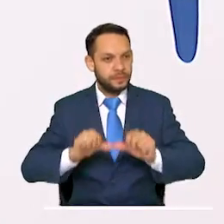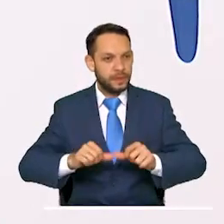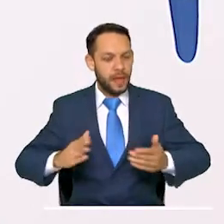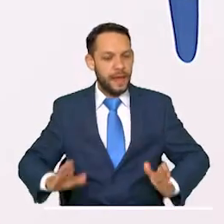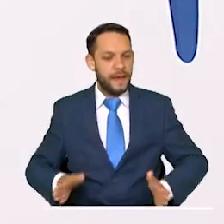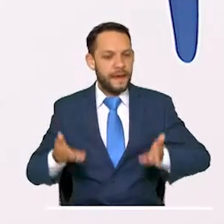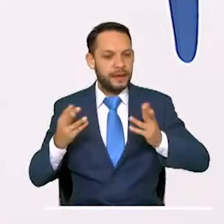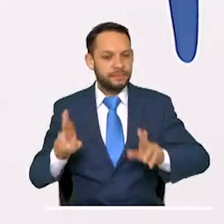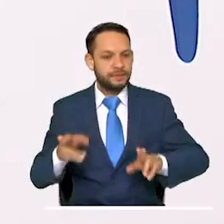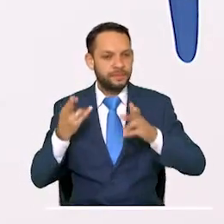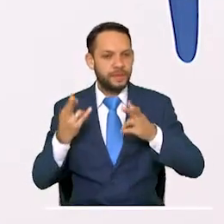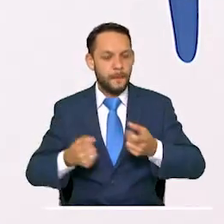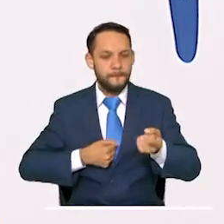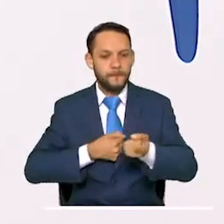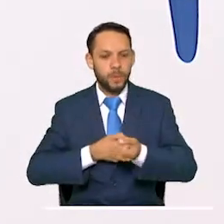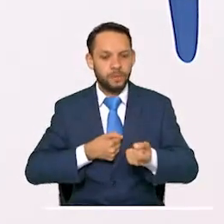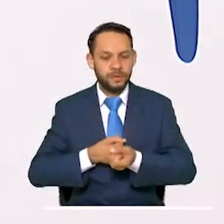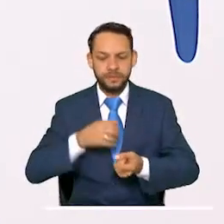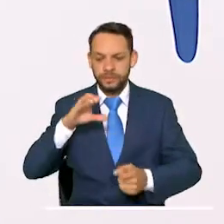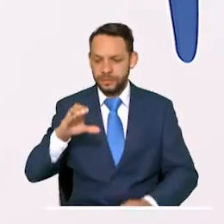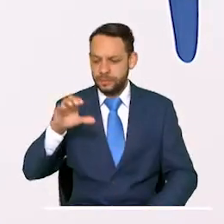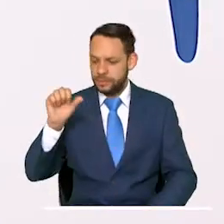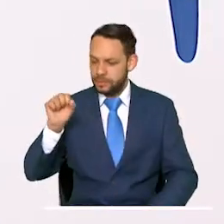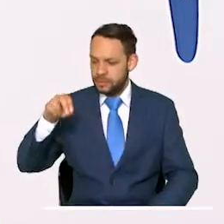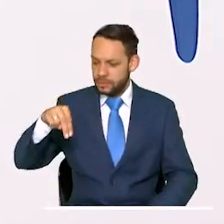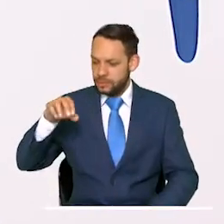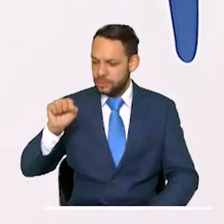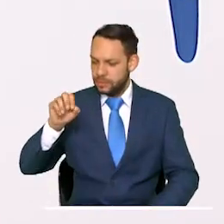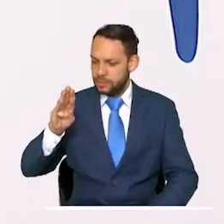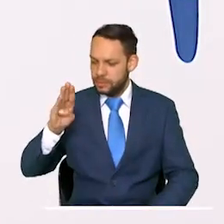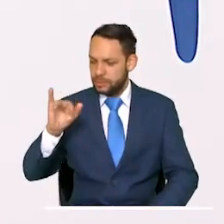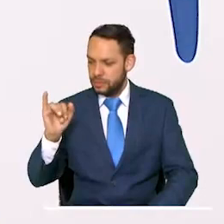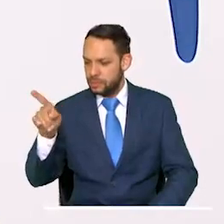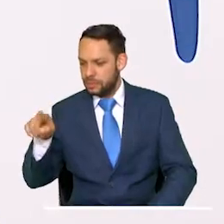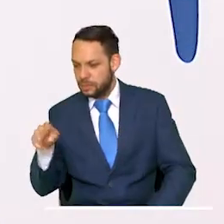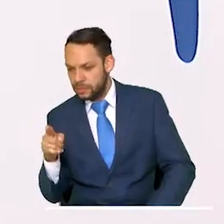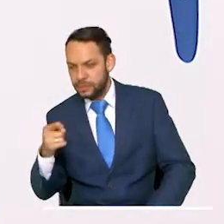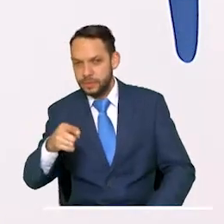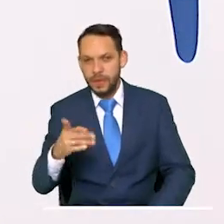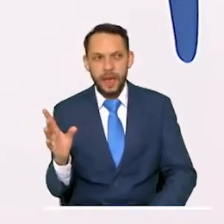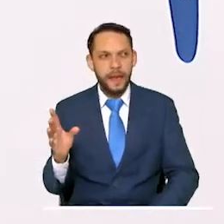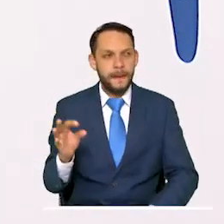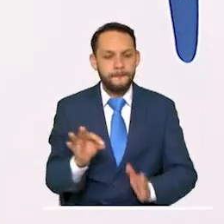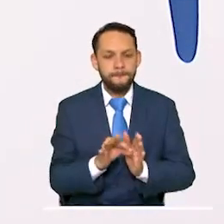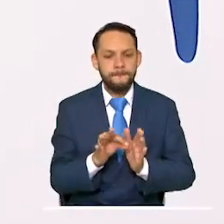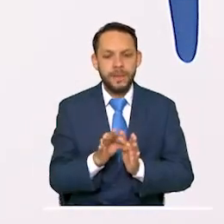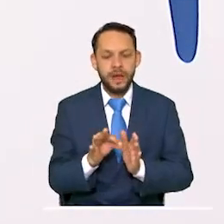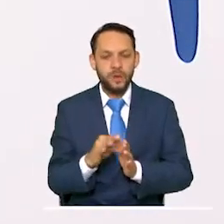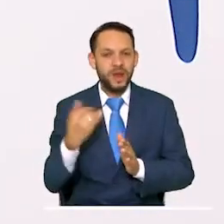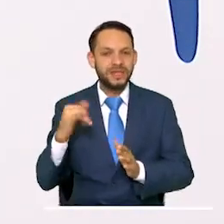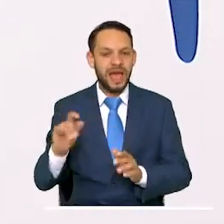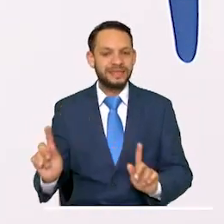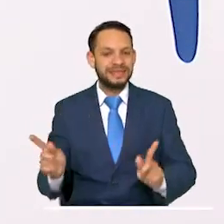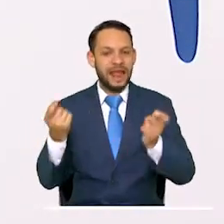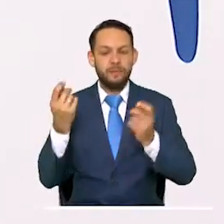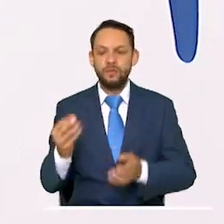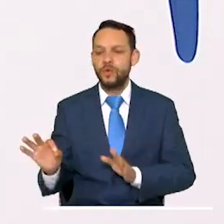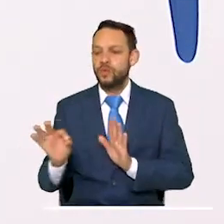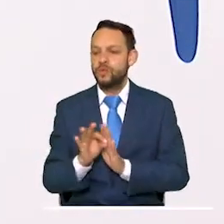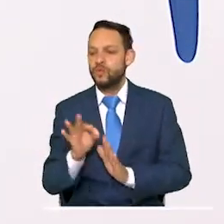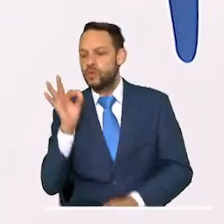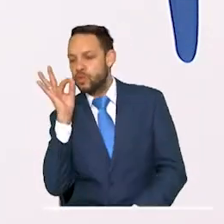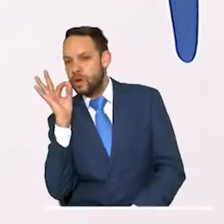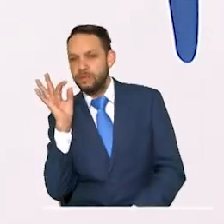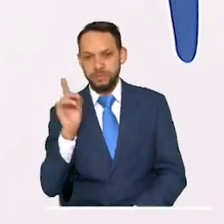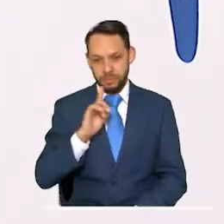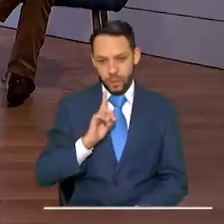que tienen los cannabinoides. Y eso no es que entonces, no, pues yo me consigo un moño de marihuana y entonces voy a hago una bebida y me tomo el agua. No.